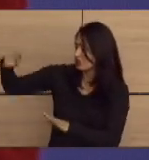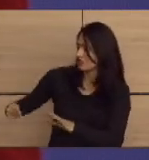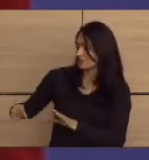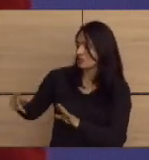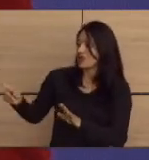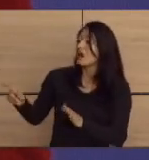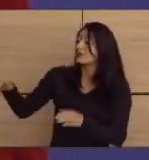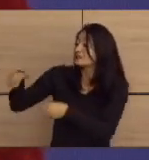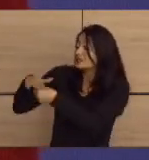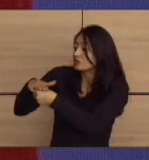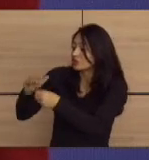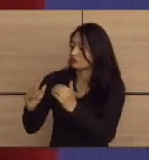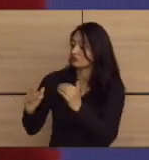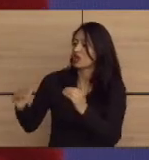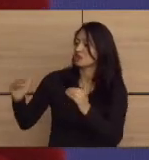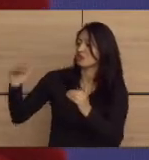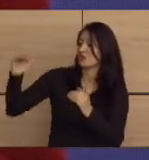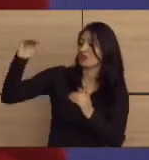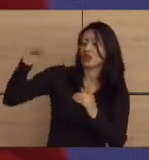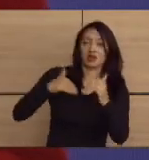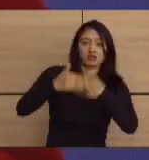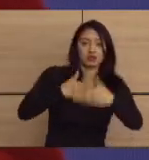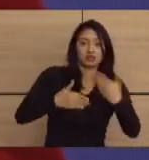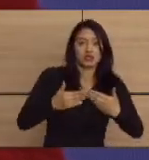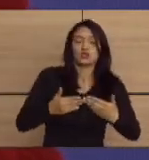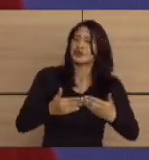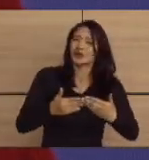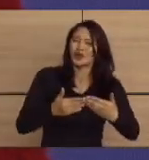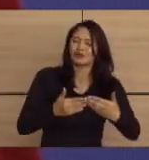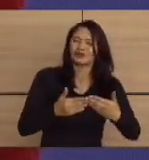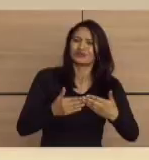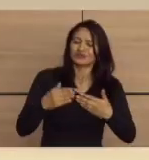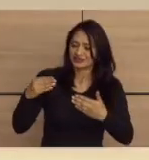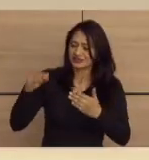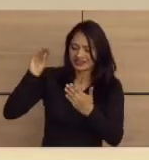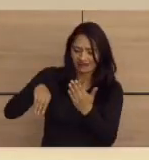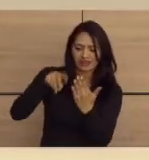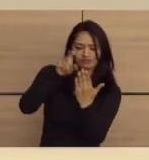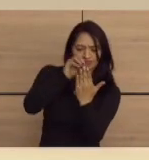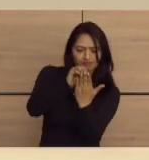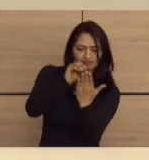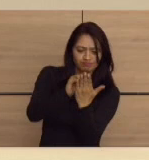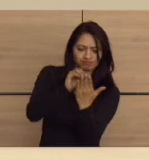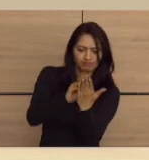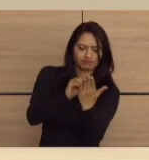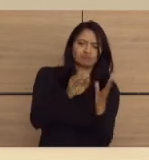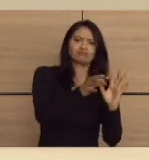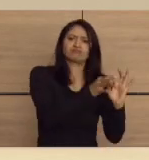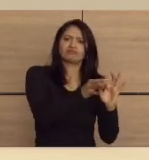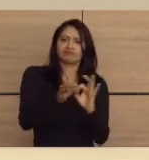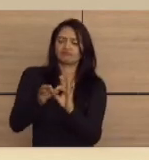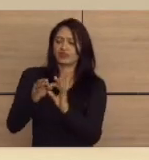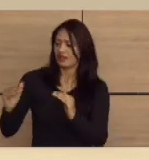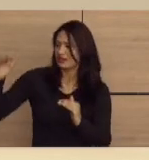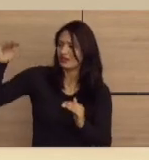de poblaciones y jerarquía de territorios, ¿no? La escala es una cosa, la jerarquía es